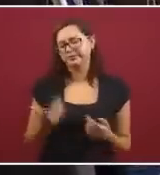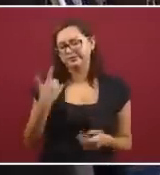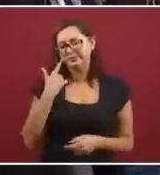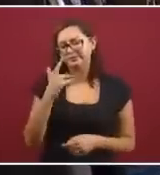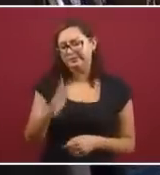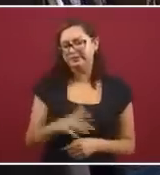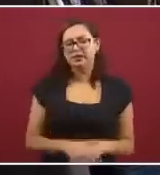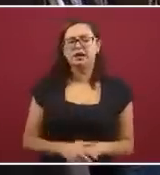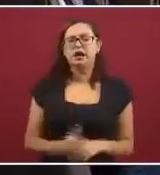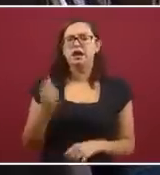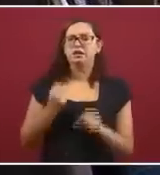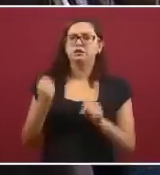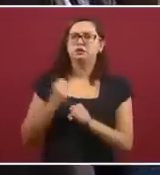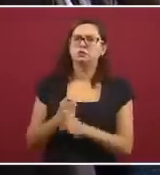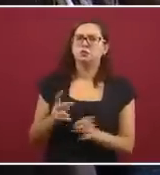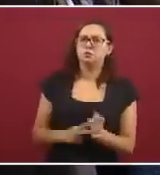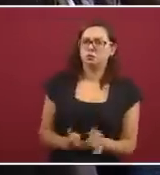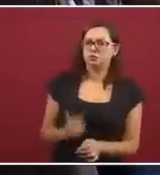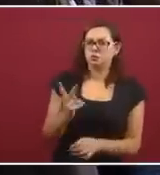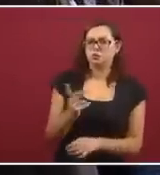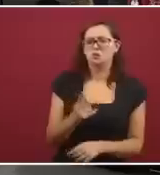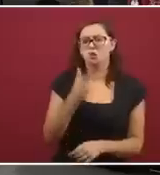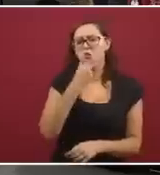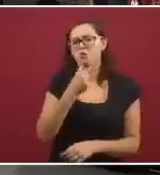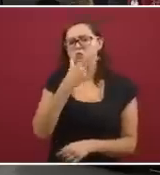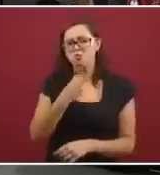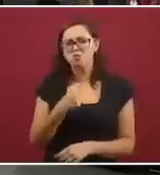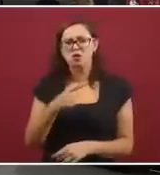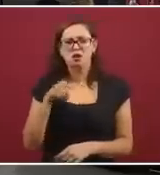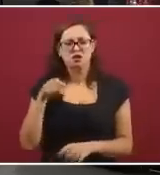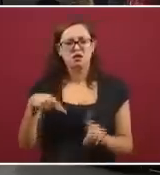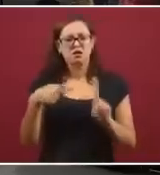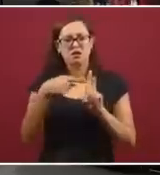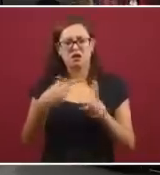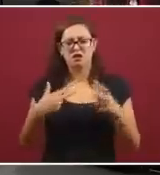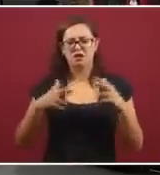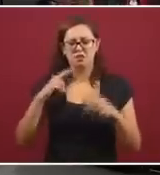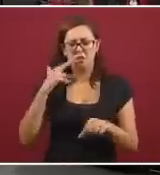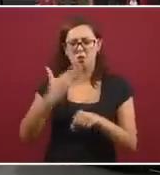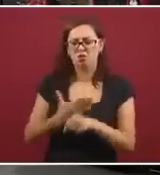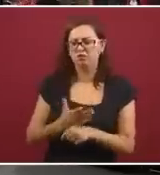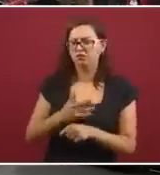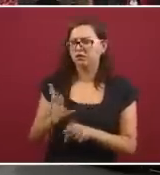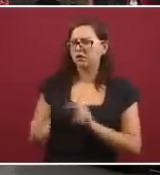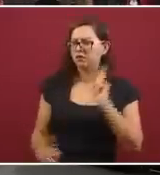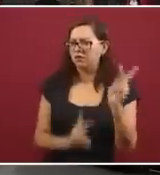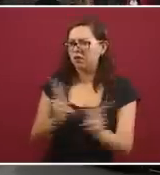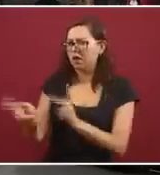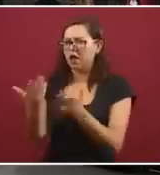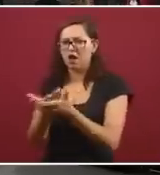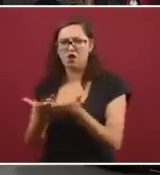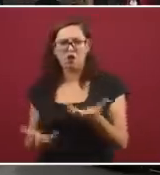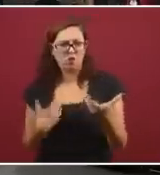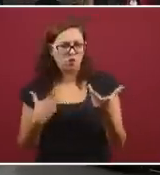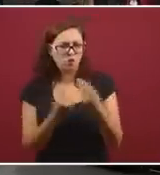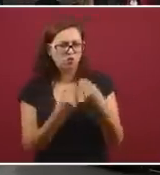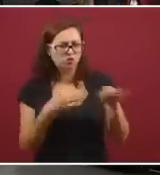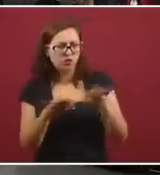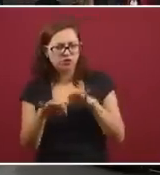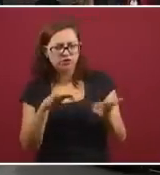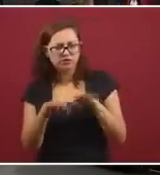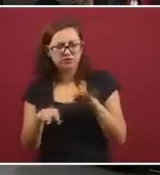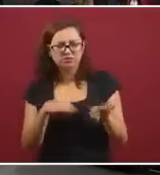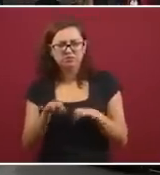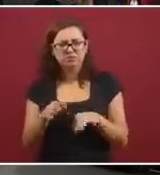enfermó josé barberán se hizo cargo de las encuestas en el gobierno de la ciudad méxico trabaja con usted la pregunta es